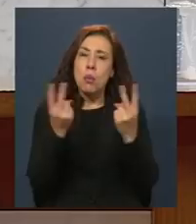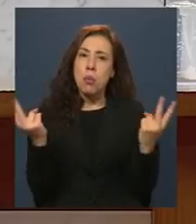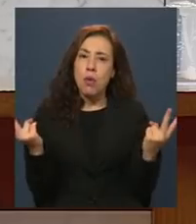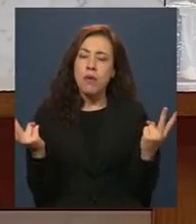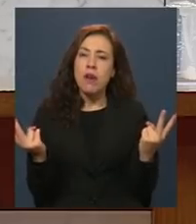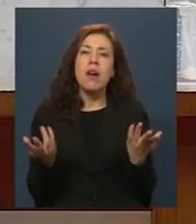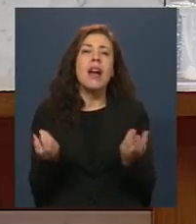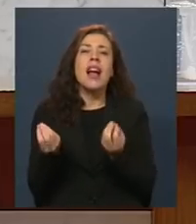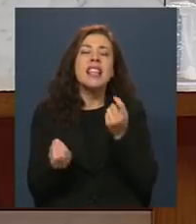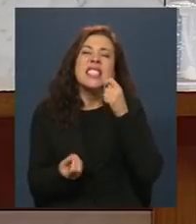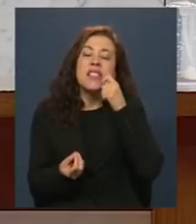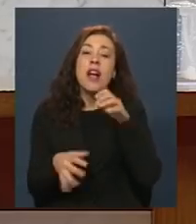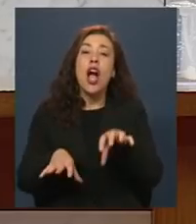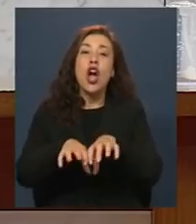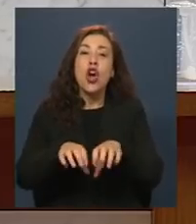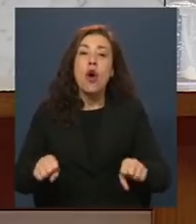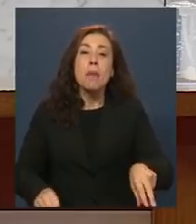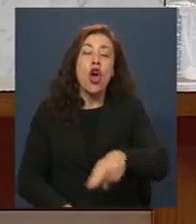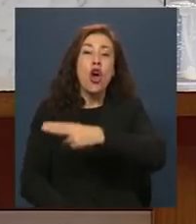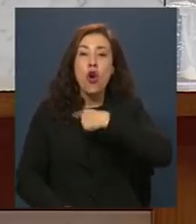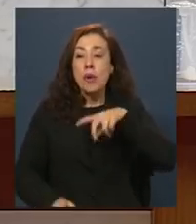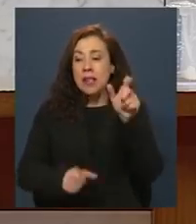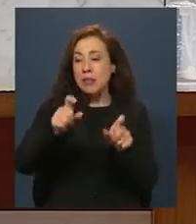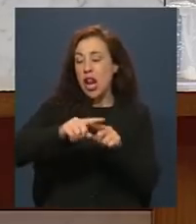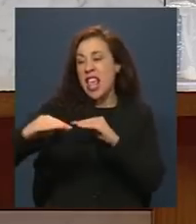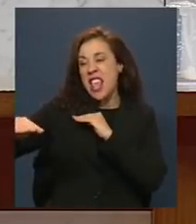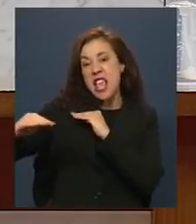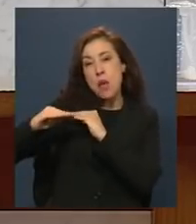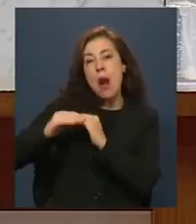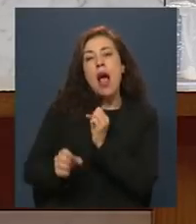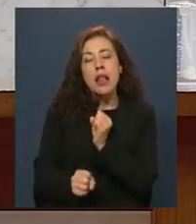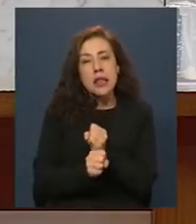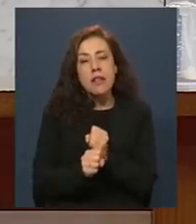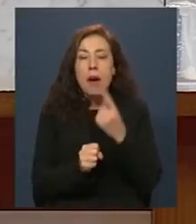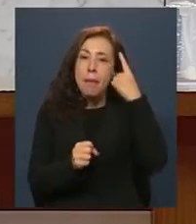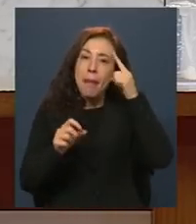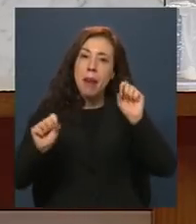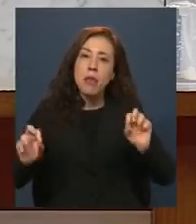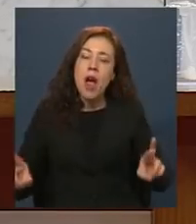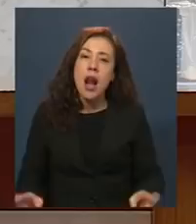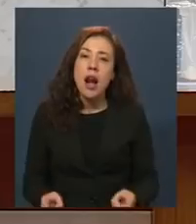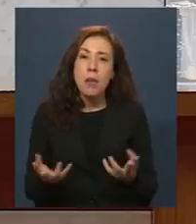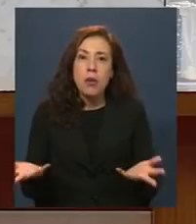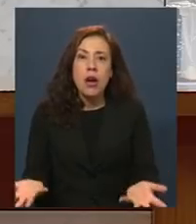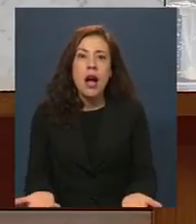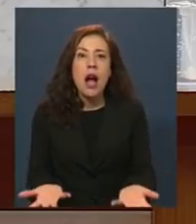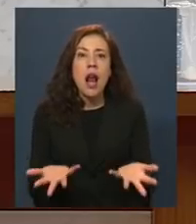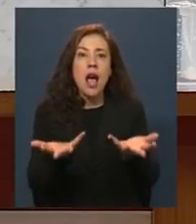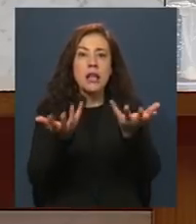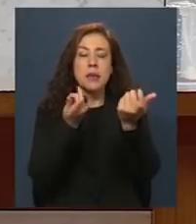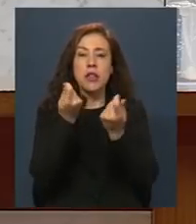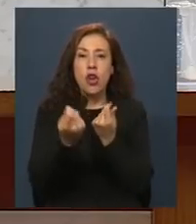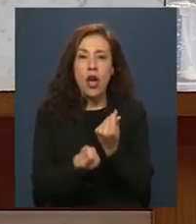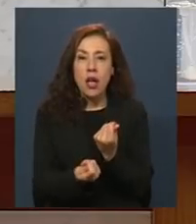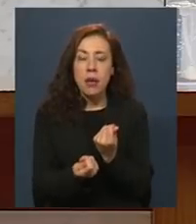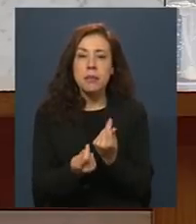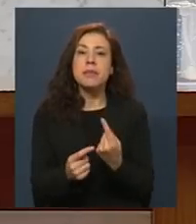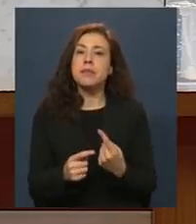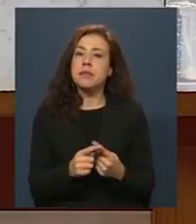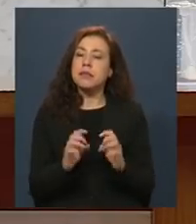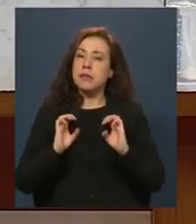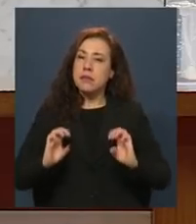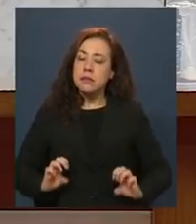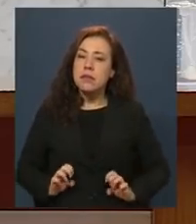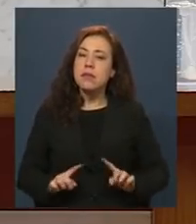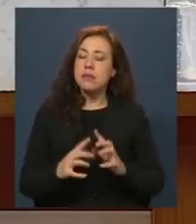otra cosa que el compromiso con nuestros semejantes. Trabajemos para recuperar el crecimiento de nuestra economía con ética y